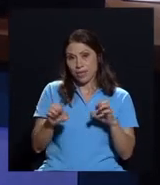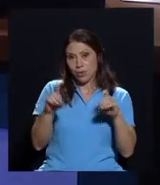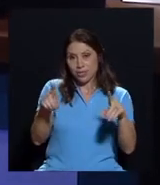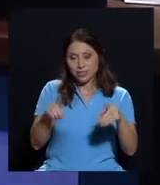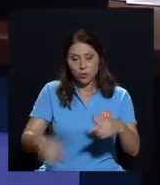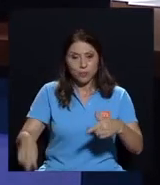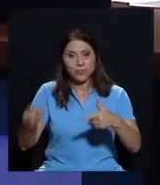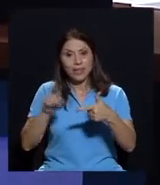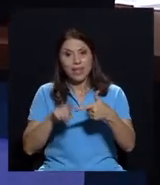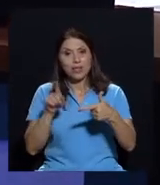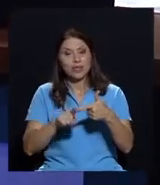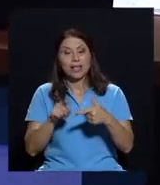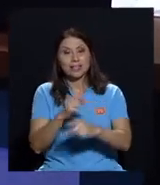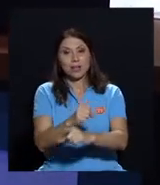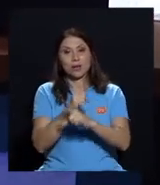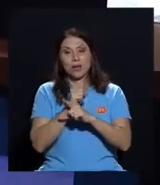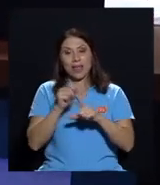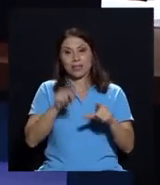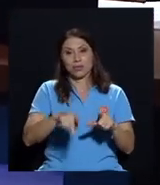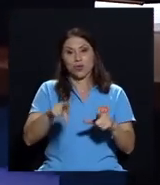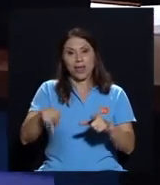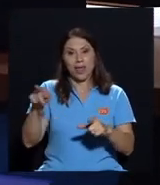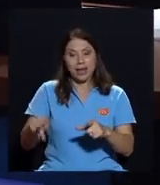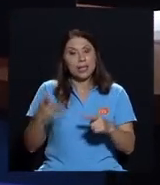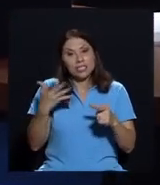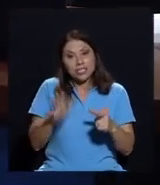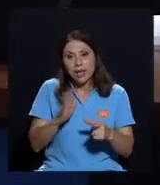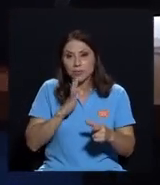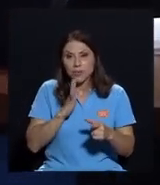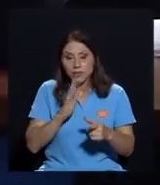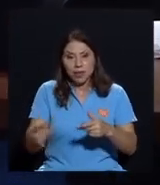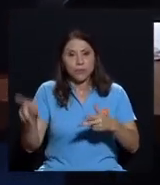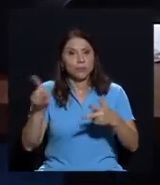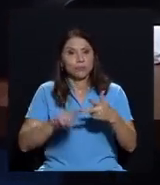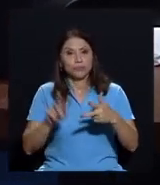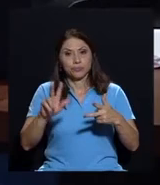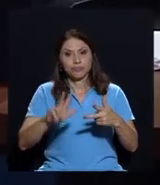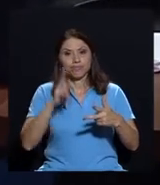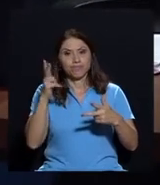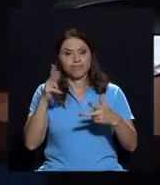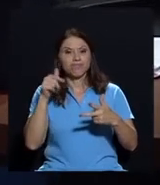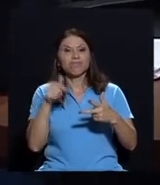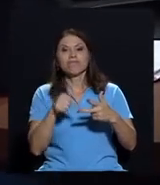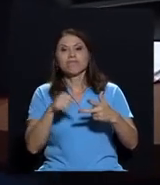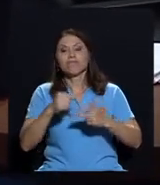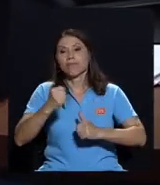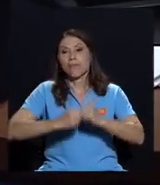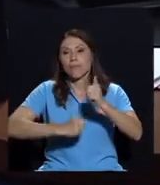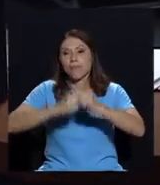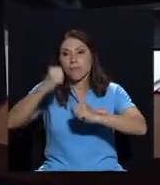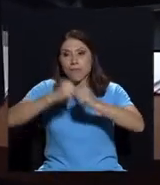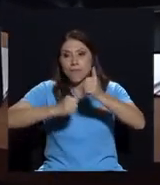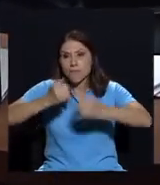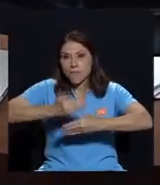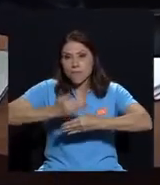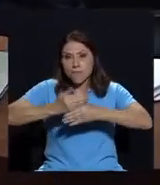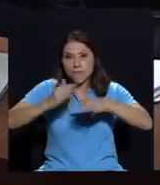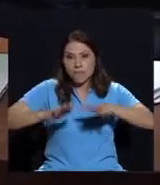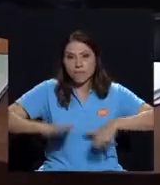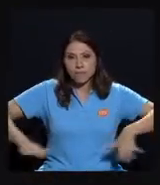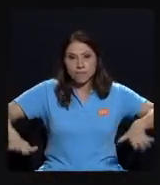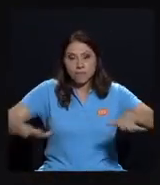otra seguridad ciudadana por la importancia que hemos hablado una tercera tiene que ver con la infraestructura si nosotros